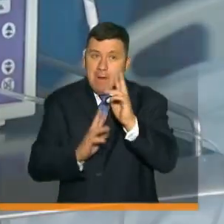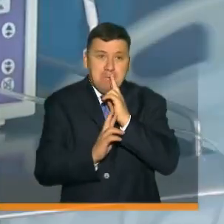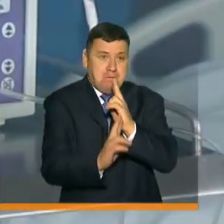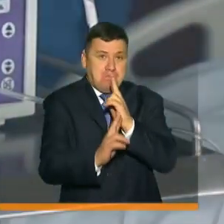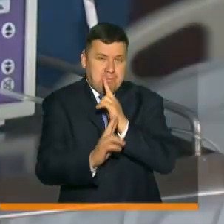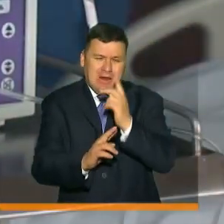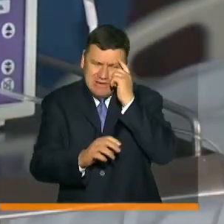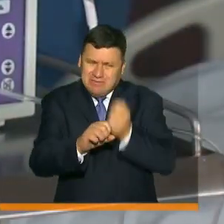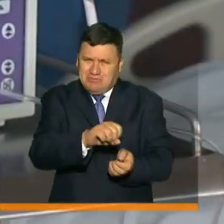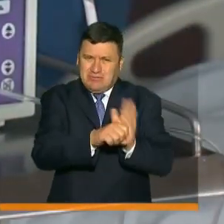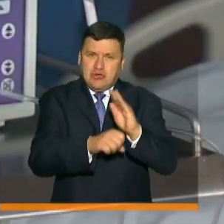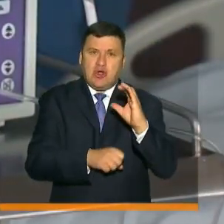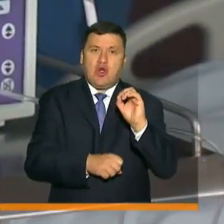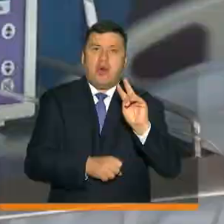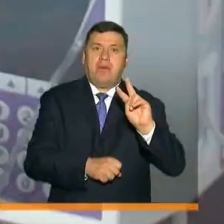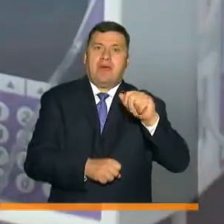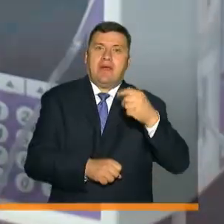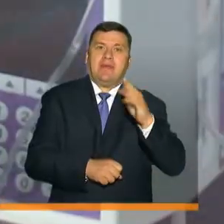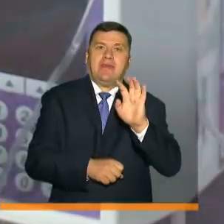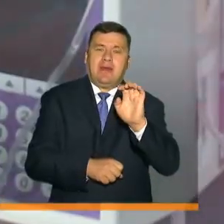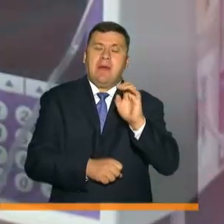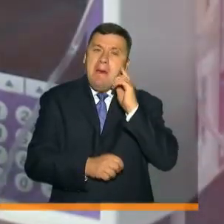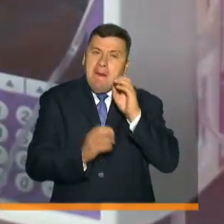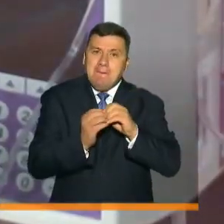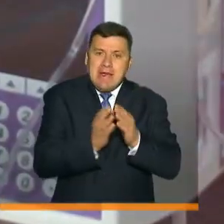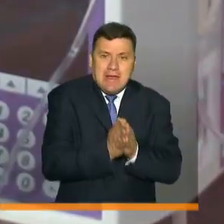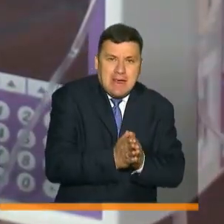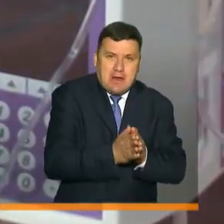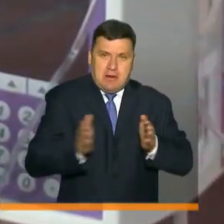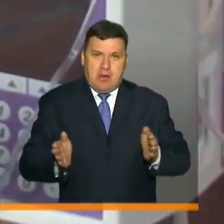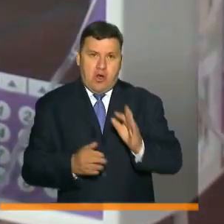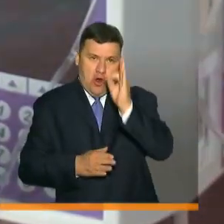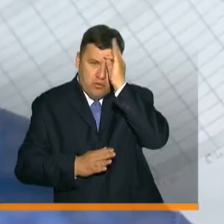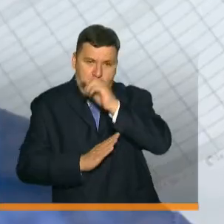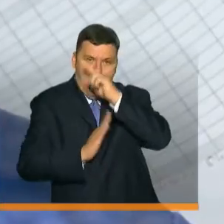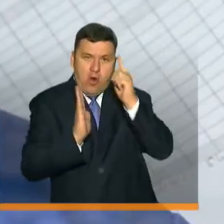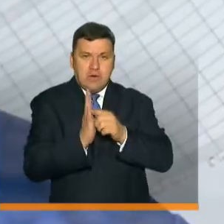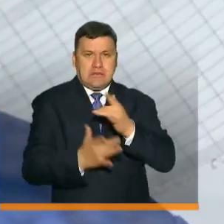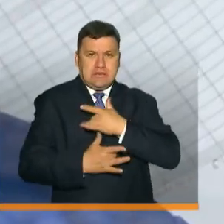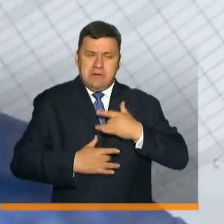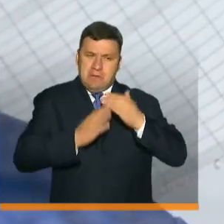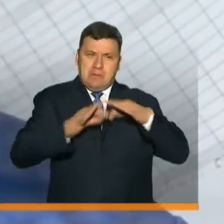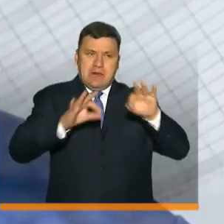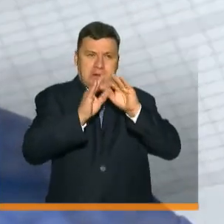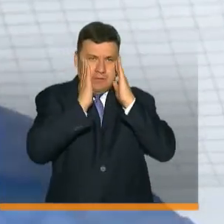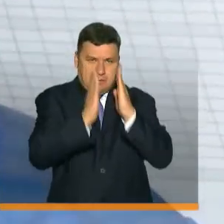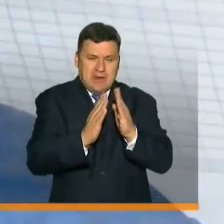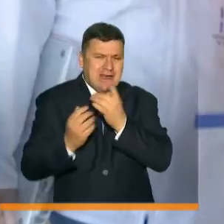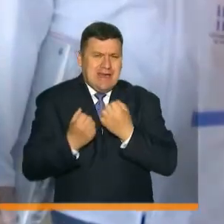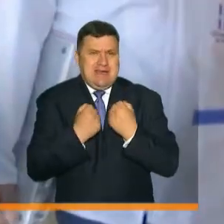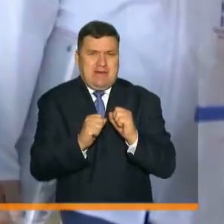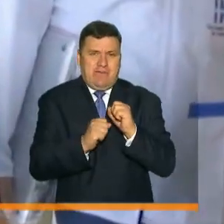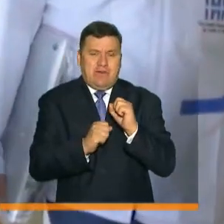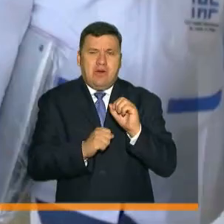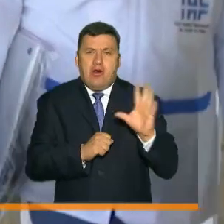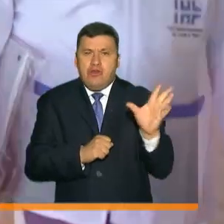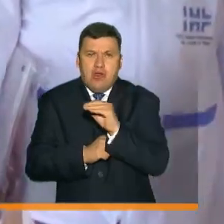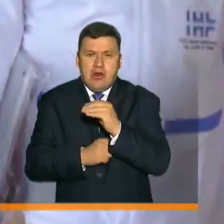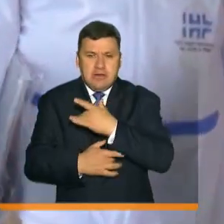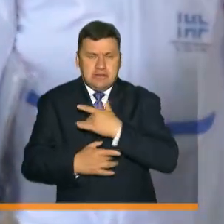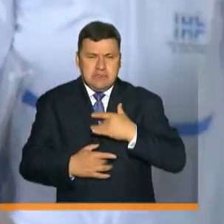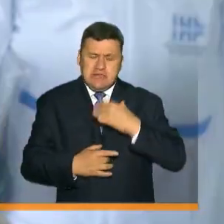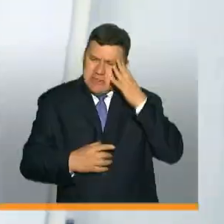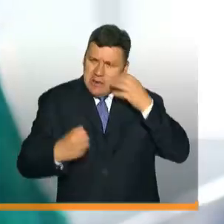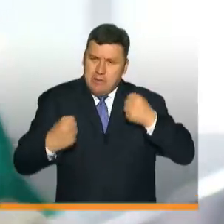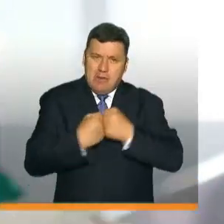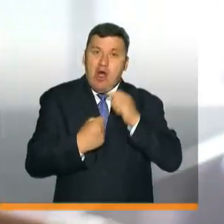Respuesta a la Pandemia por COVID-19 en el país es ampliar las capacidades de nuestro sistema de salud. En un esfuerzo entre todos los actores del sistema, así